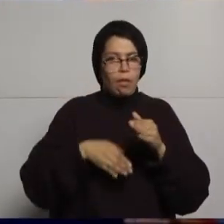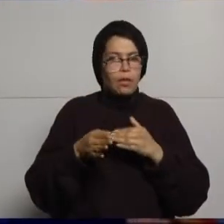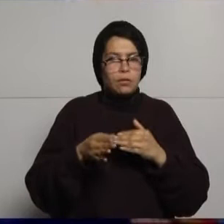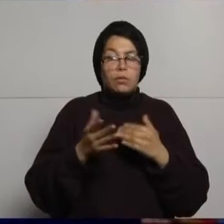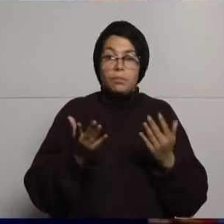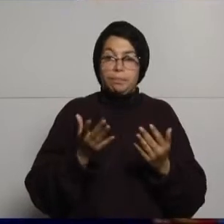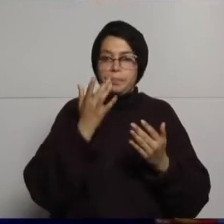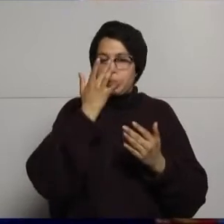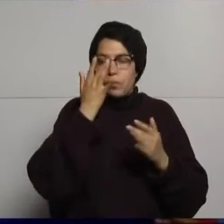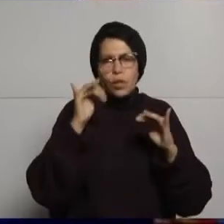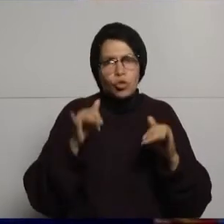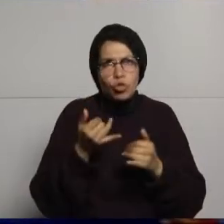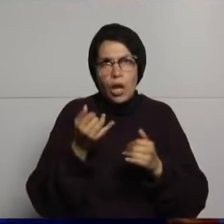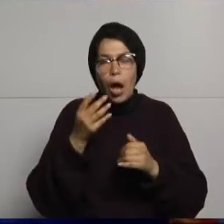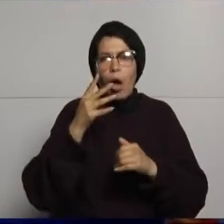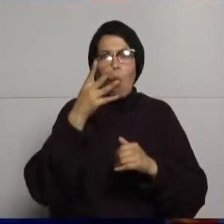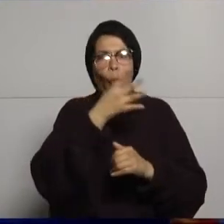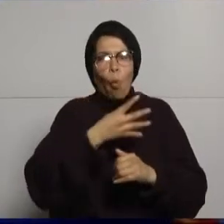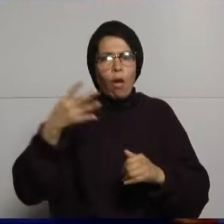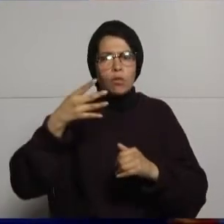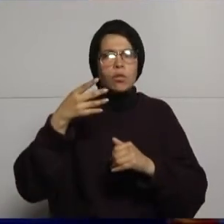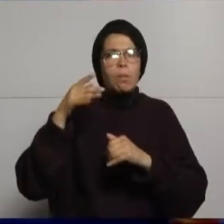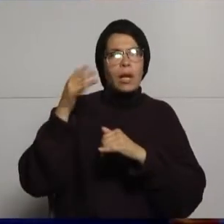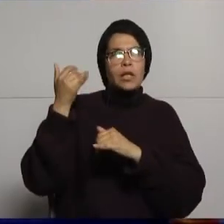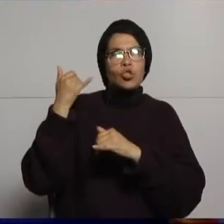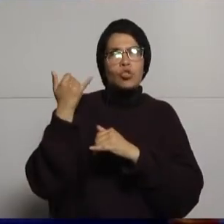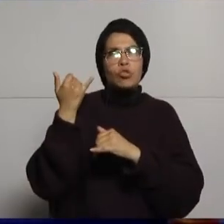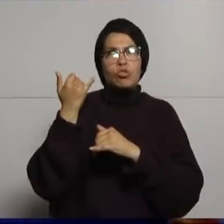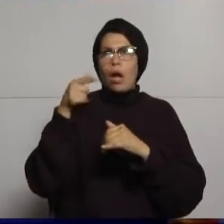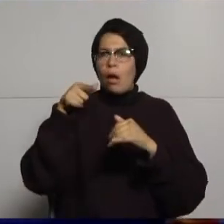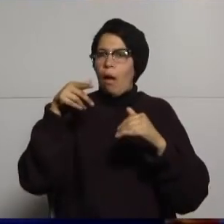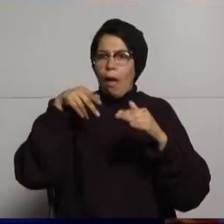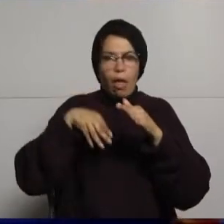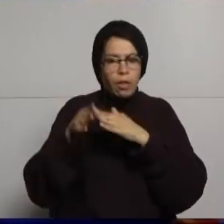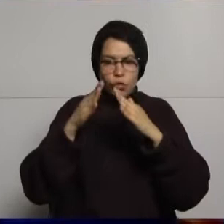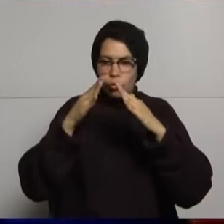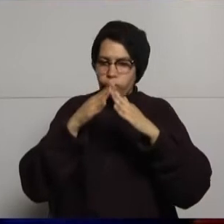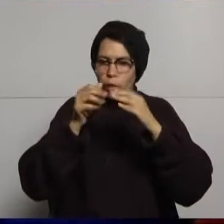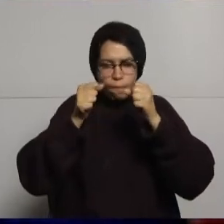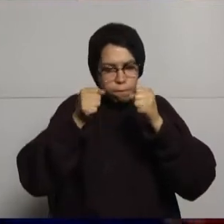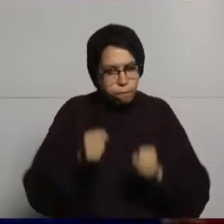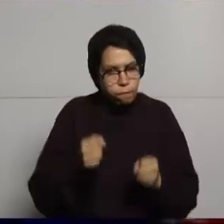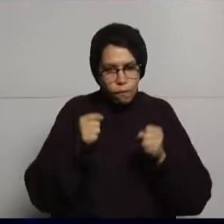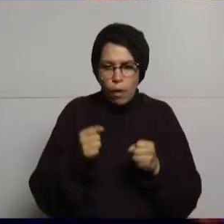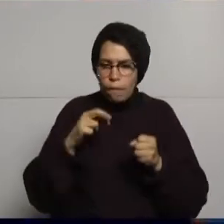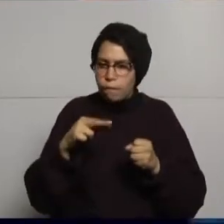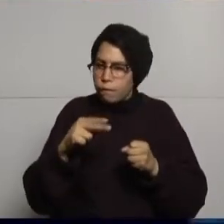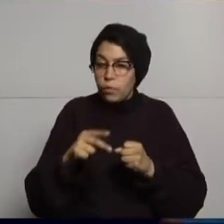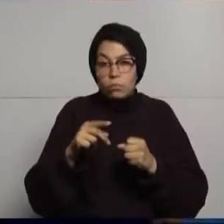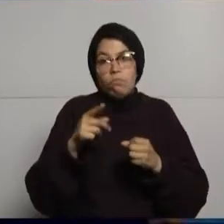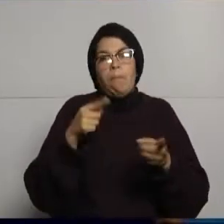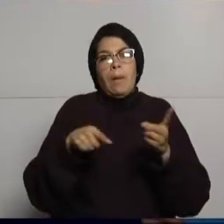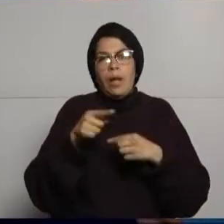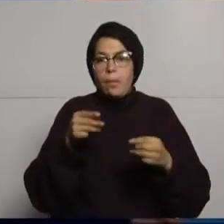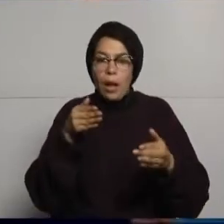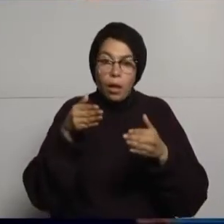4 semanas con 4 días de servicios y 3 días de confinamiento total en esta ciudad para evitar que la curva siga subiendo